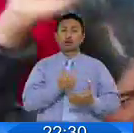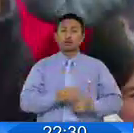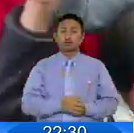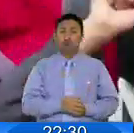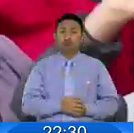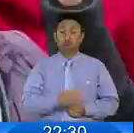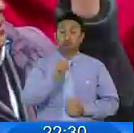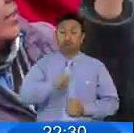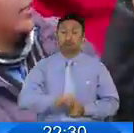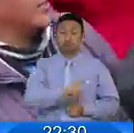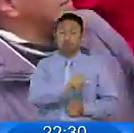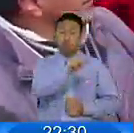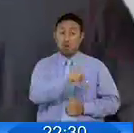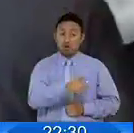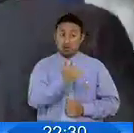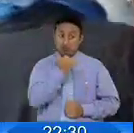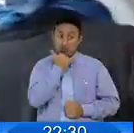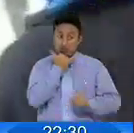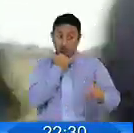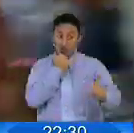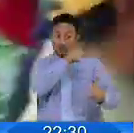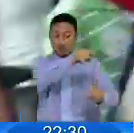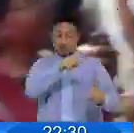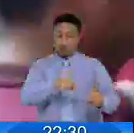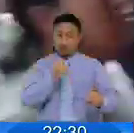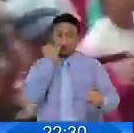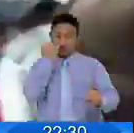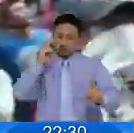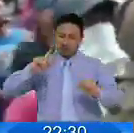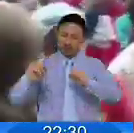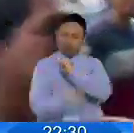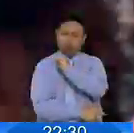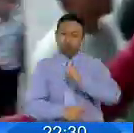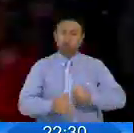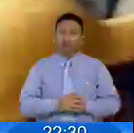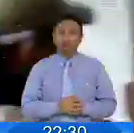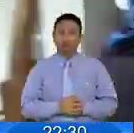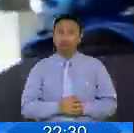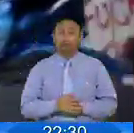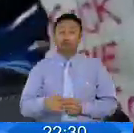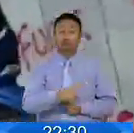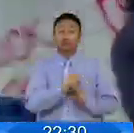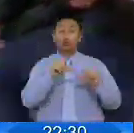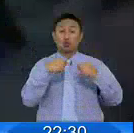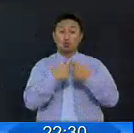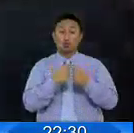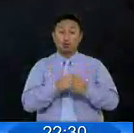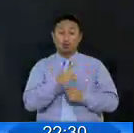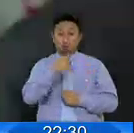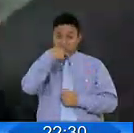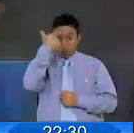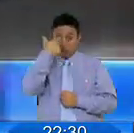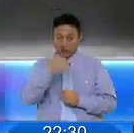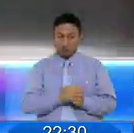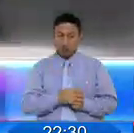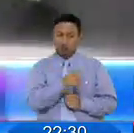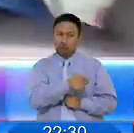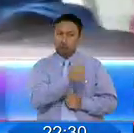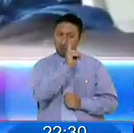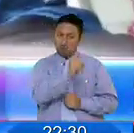aplicarán justicia indígena a quienes cometan actos vandálicos que hacen quedar mal a los grupos